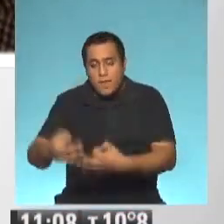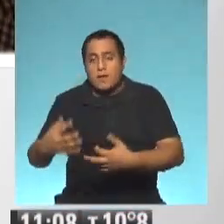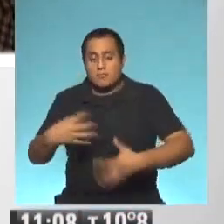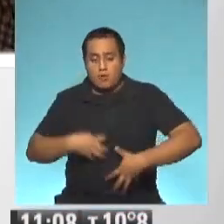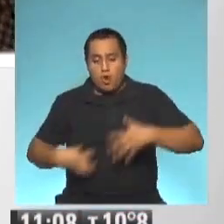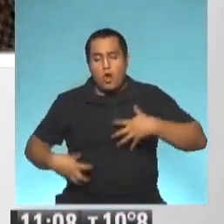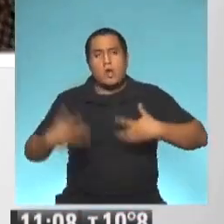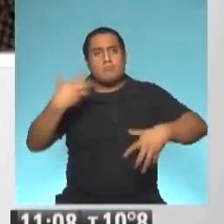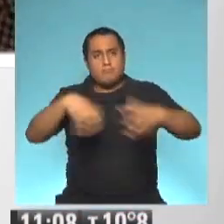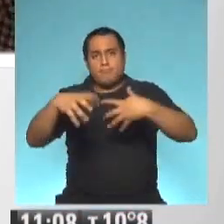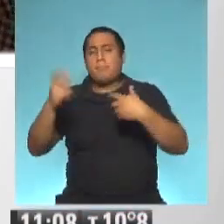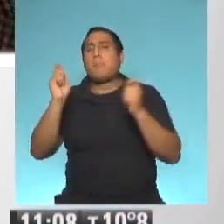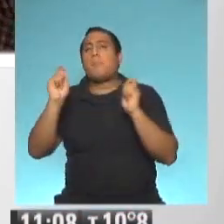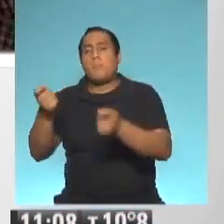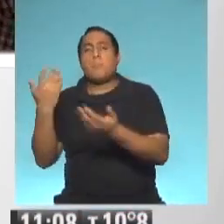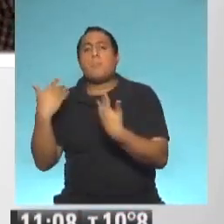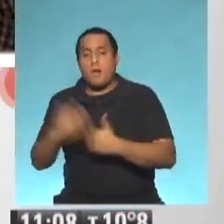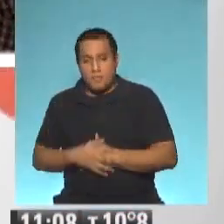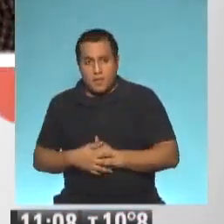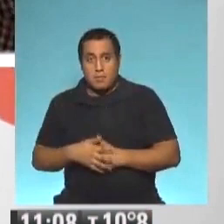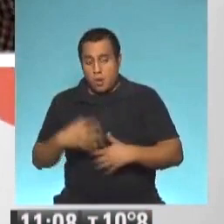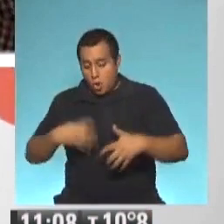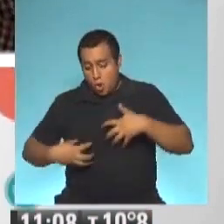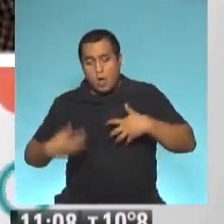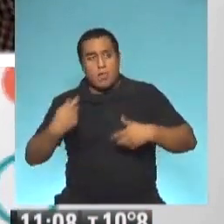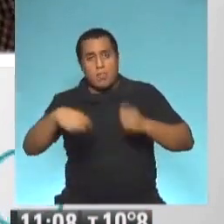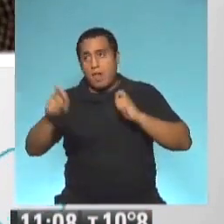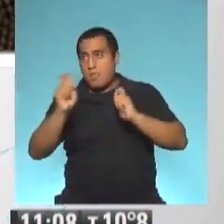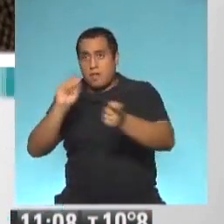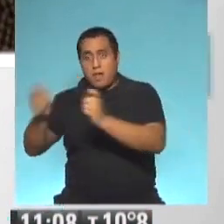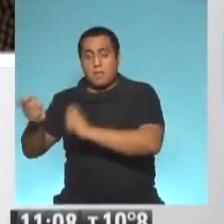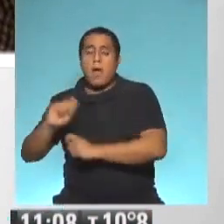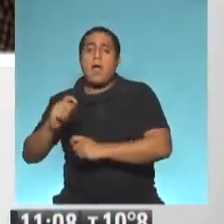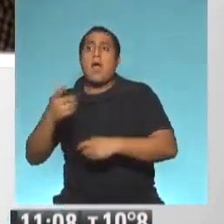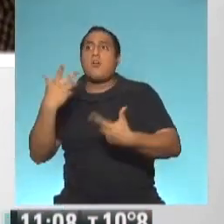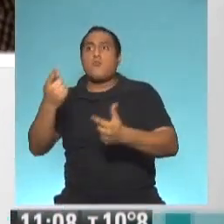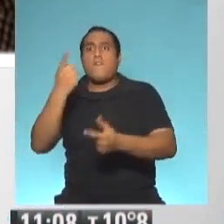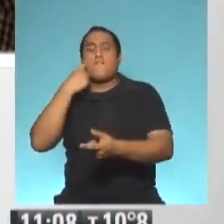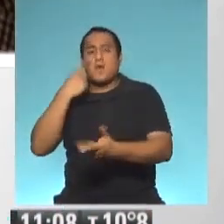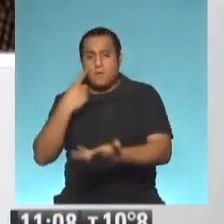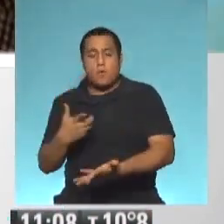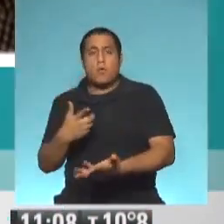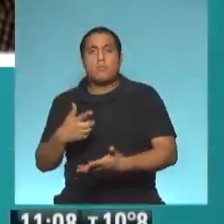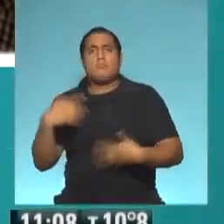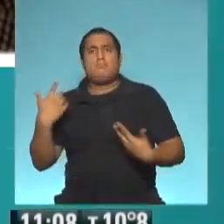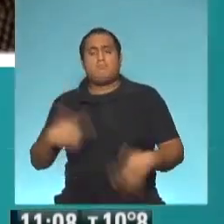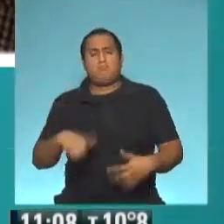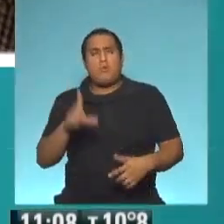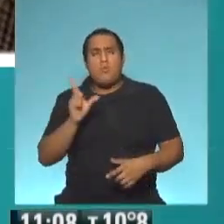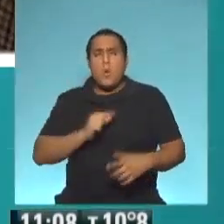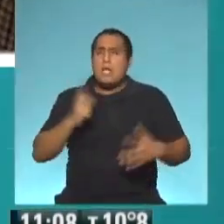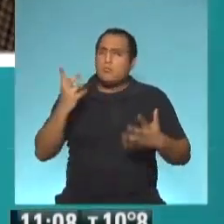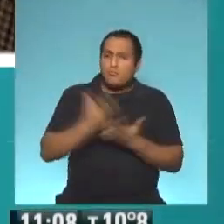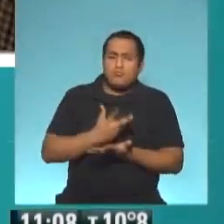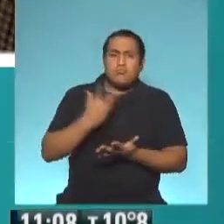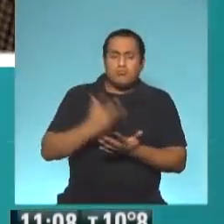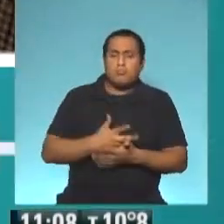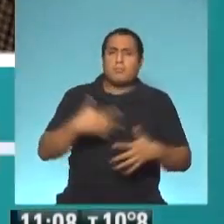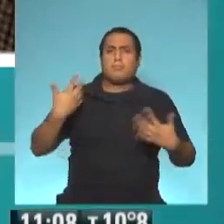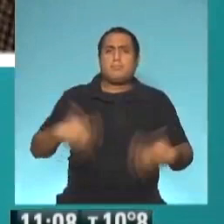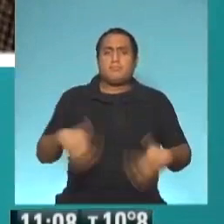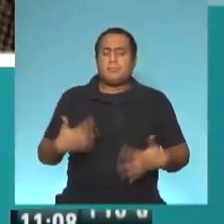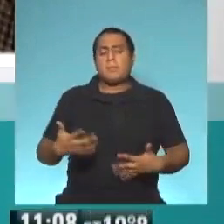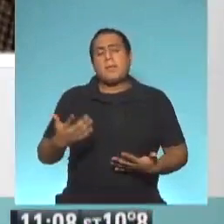dudas, donantes de órganos que, como siempre decimos, salvan vidas. Quizás uno en ese momento de tanto dolor tiene que conectar con esta cuestión